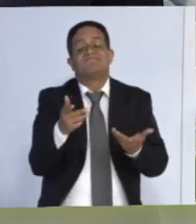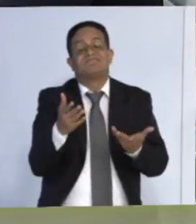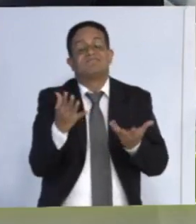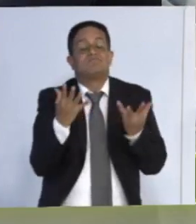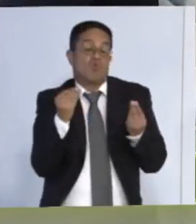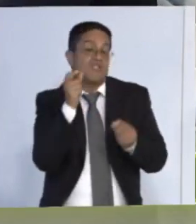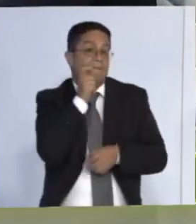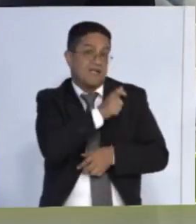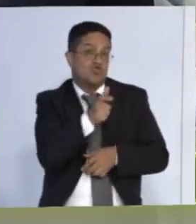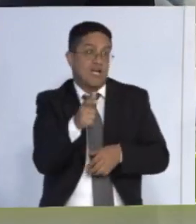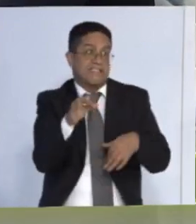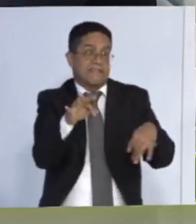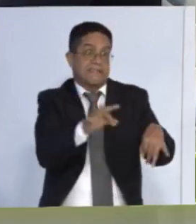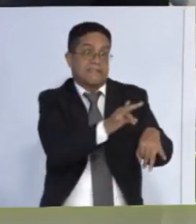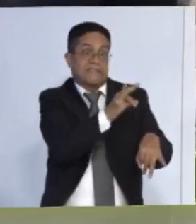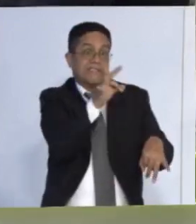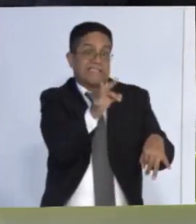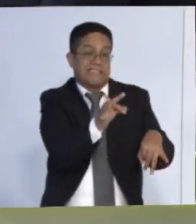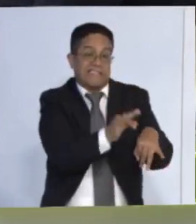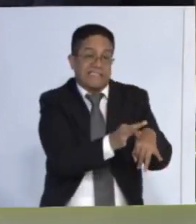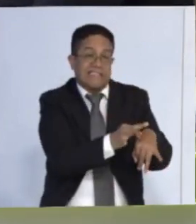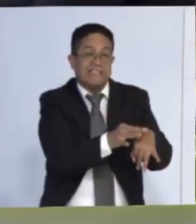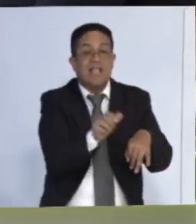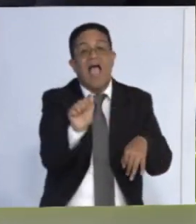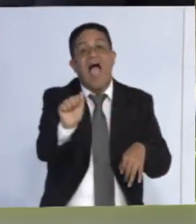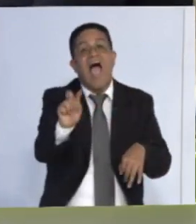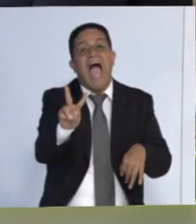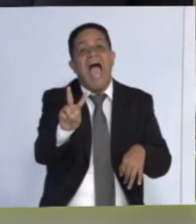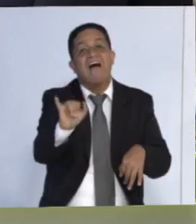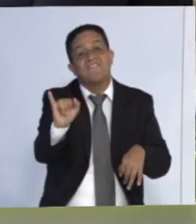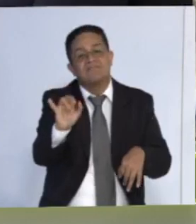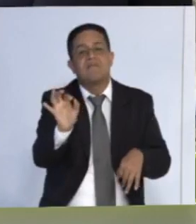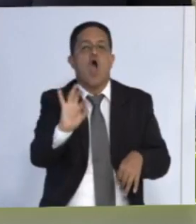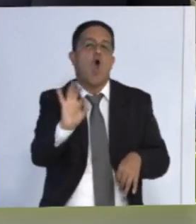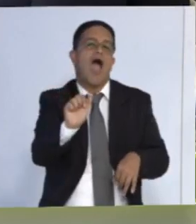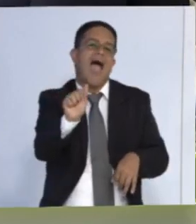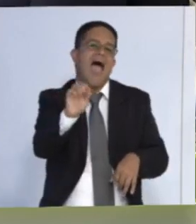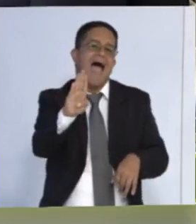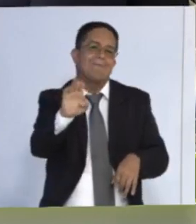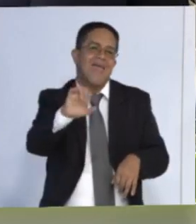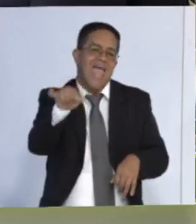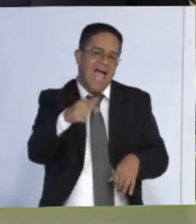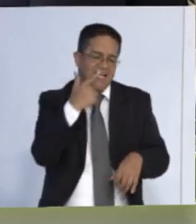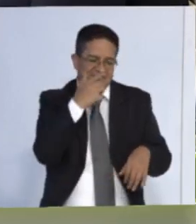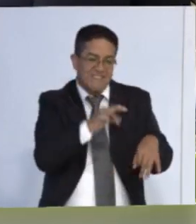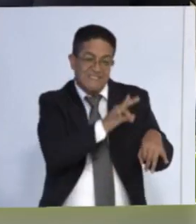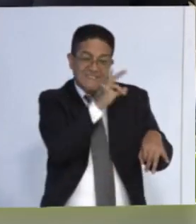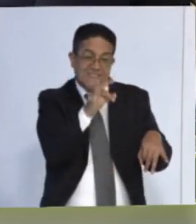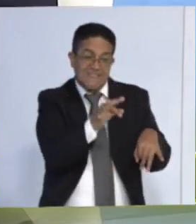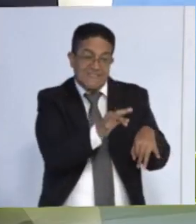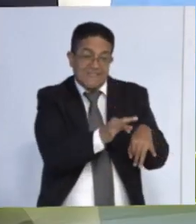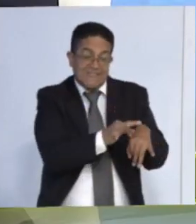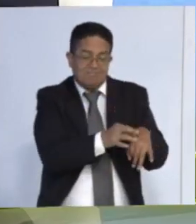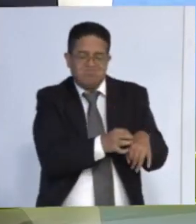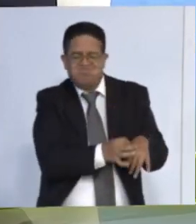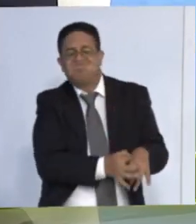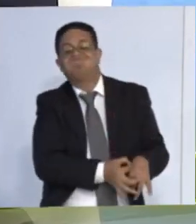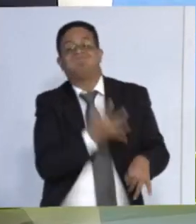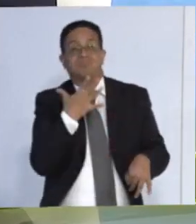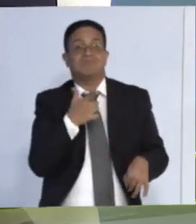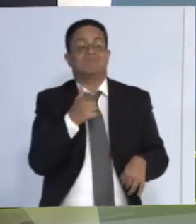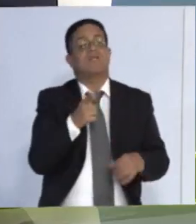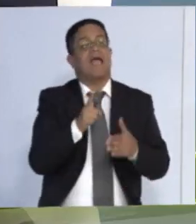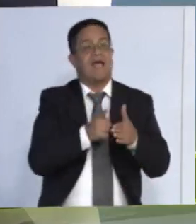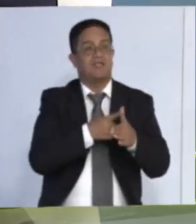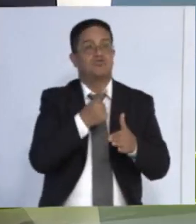que las picaduras de insectos, en especial avispas y abejas, sean causantes de anafilaxia. Entonces, en este caso, más allá